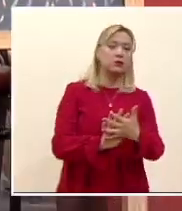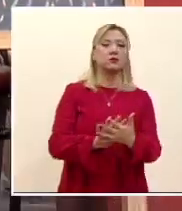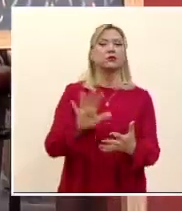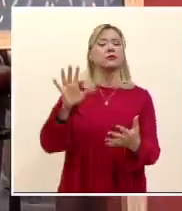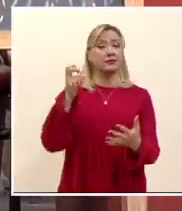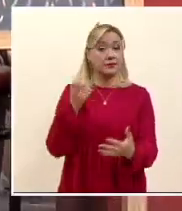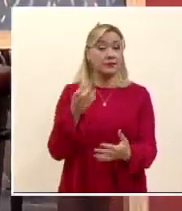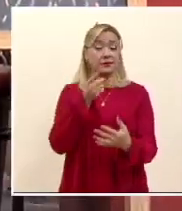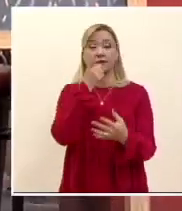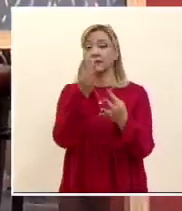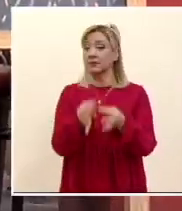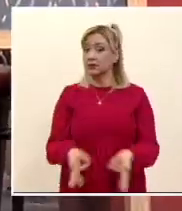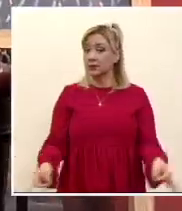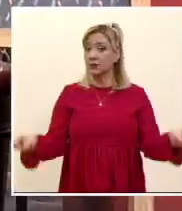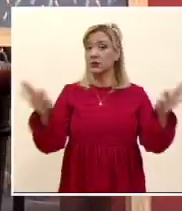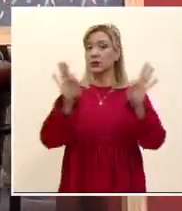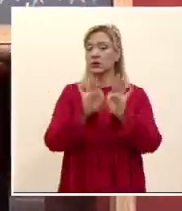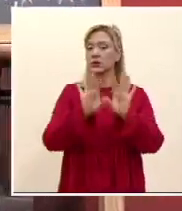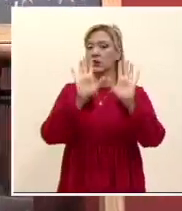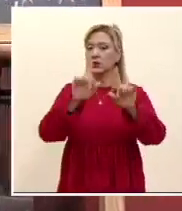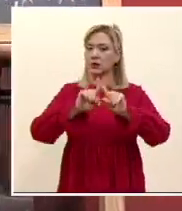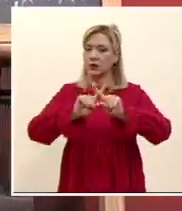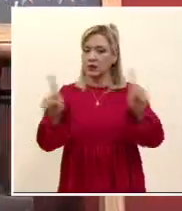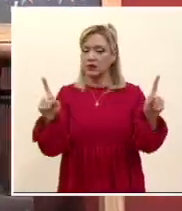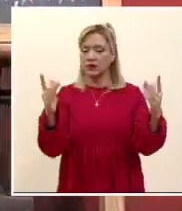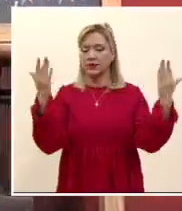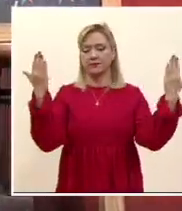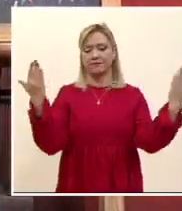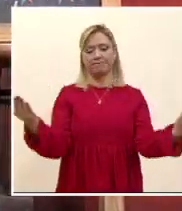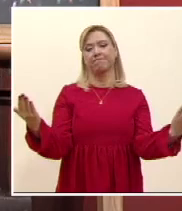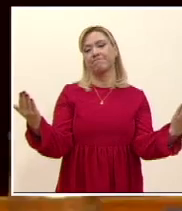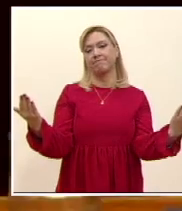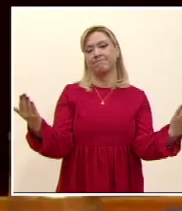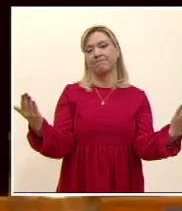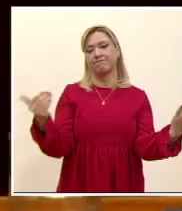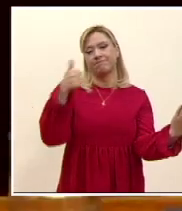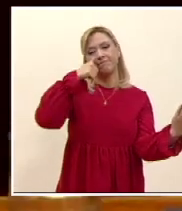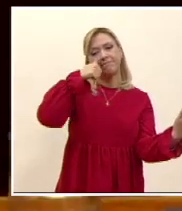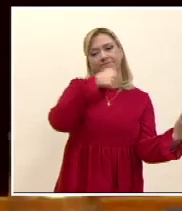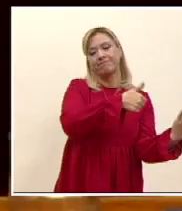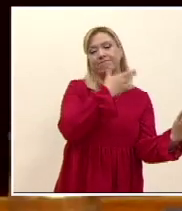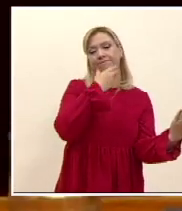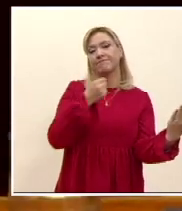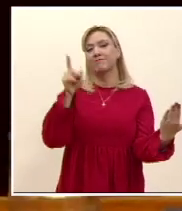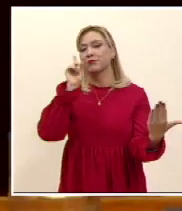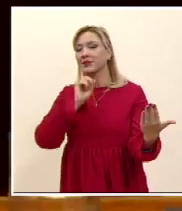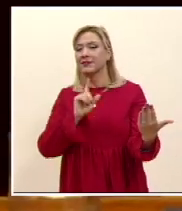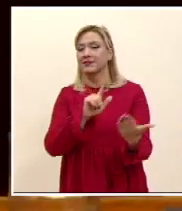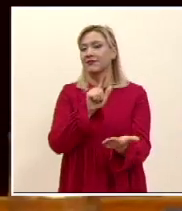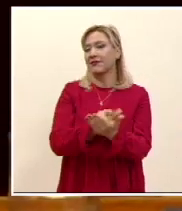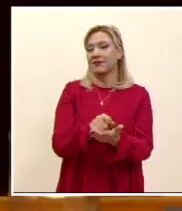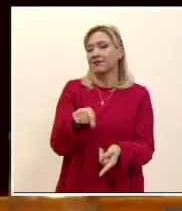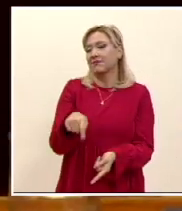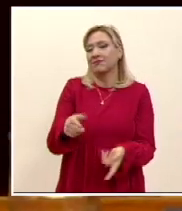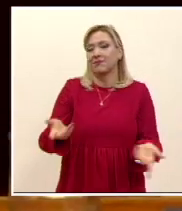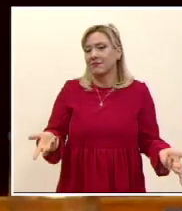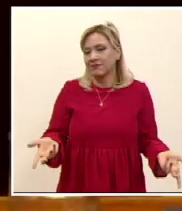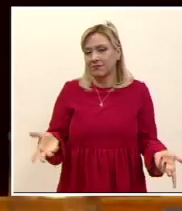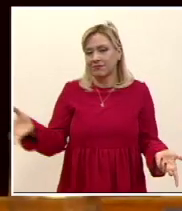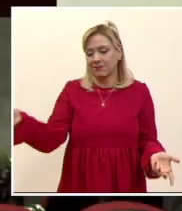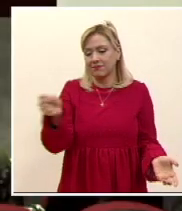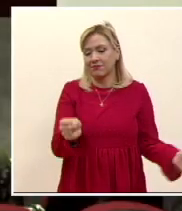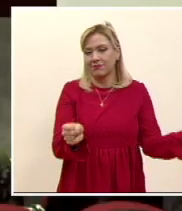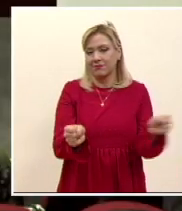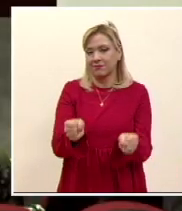que es indispensable analizar el impacto diferenciado de las normas en mujeres y hombres involucrados en un proceso